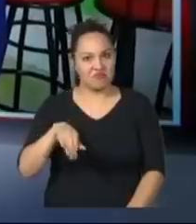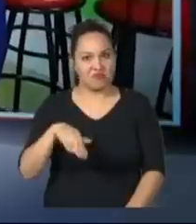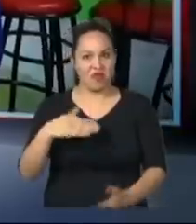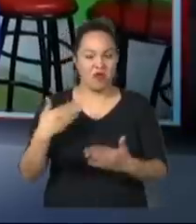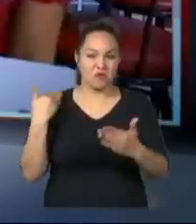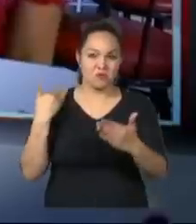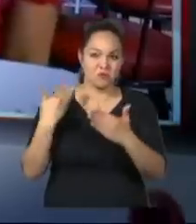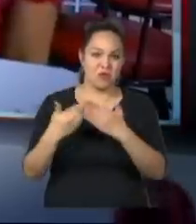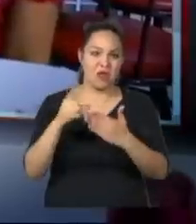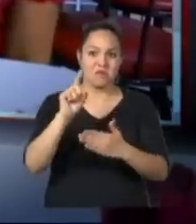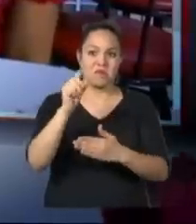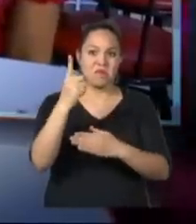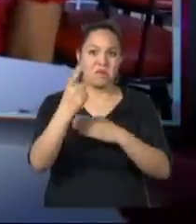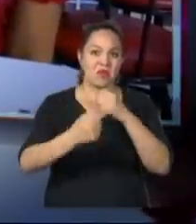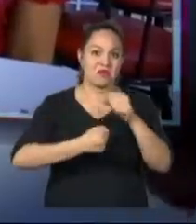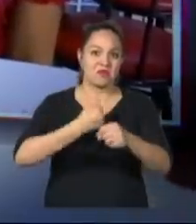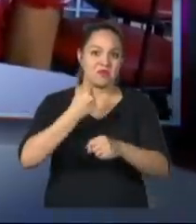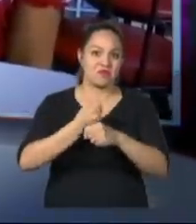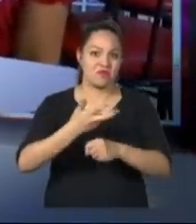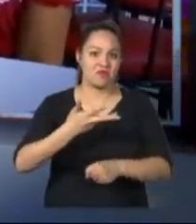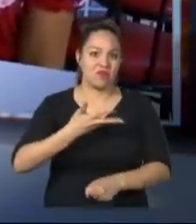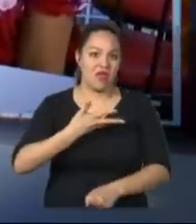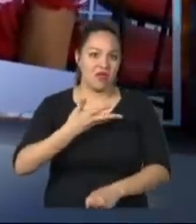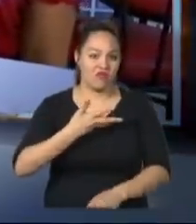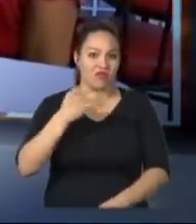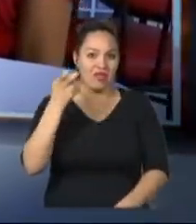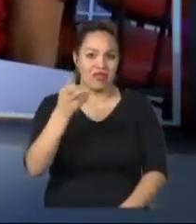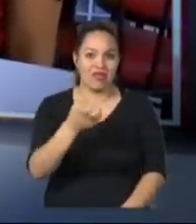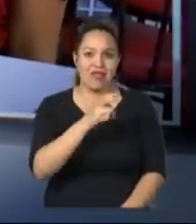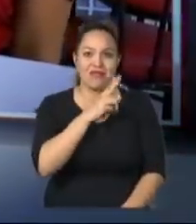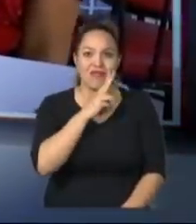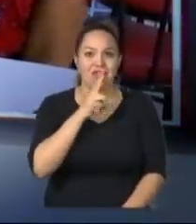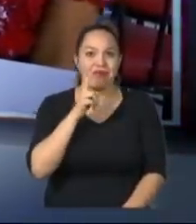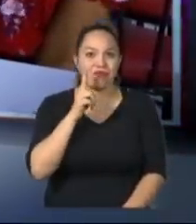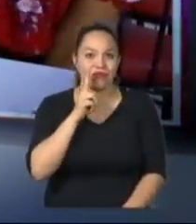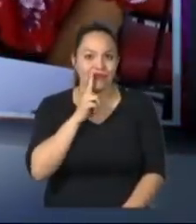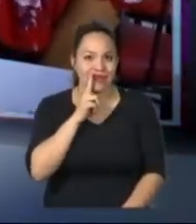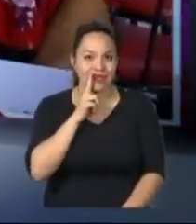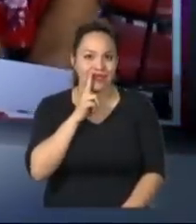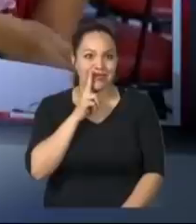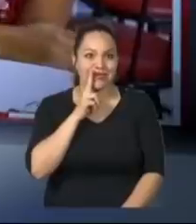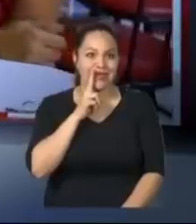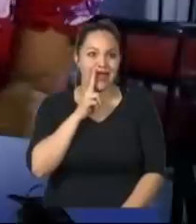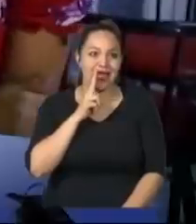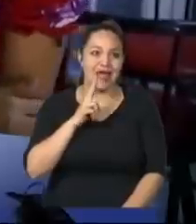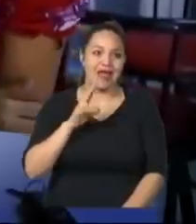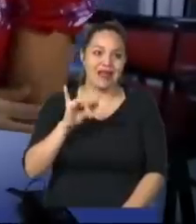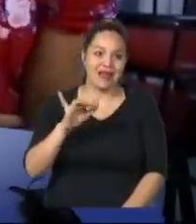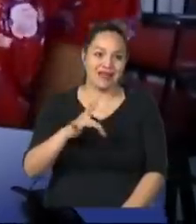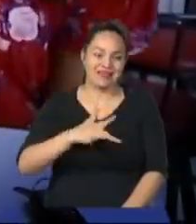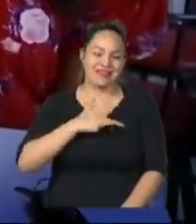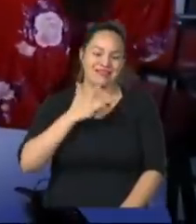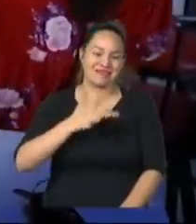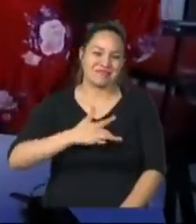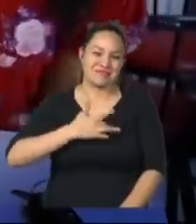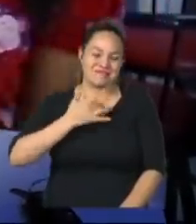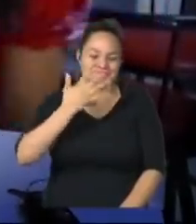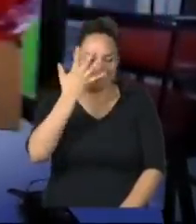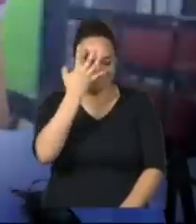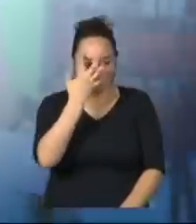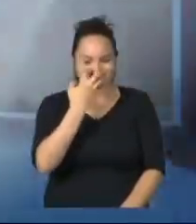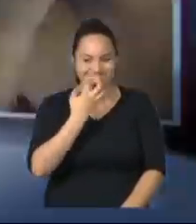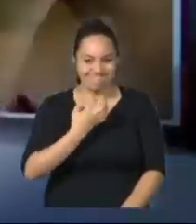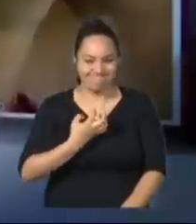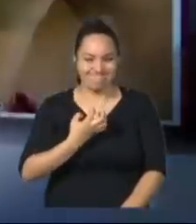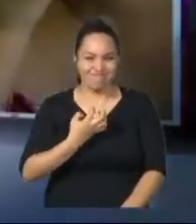años. Y es de esas noticias en las que, como les platiqué ahorita, nos parten el alma,